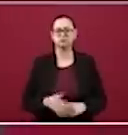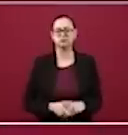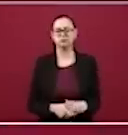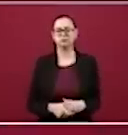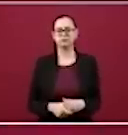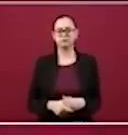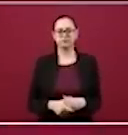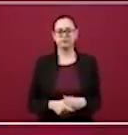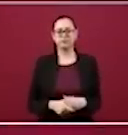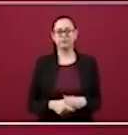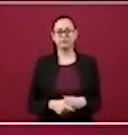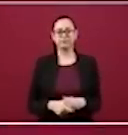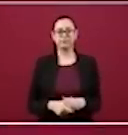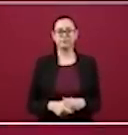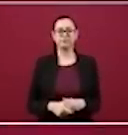Pero lo cierto